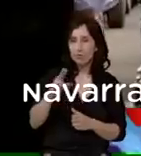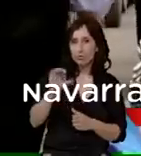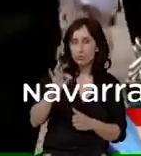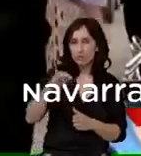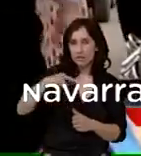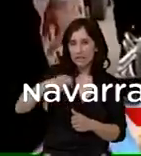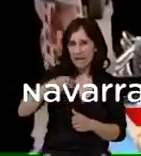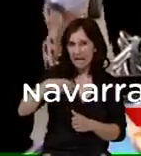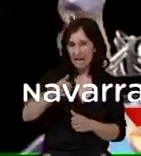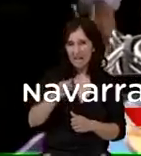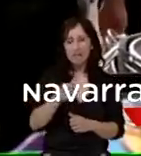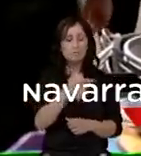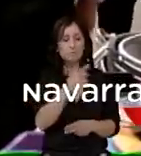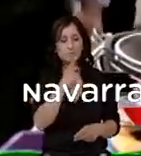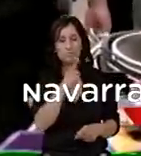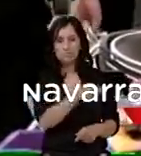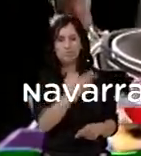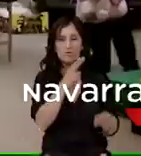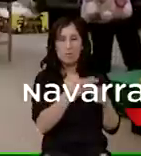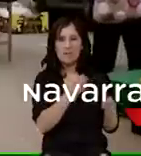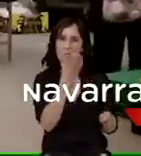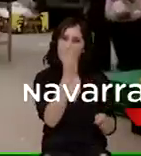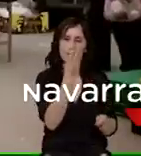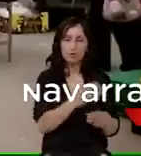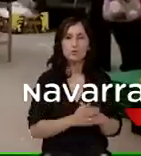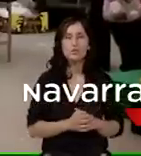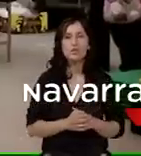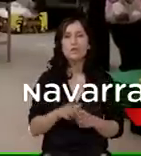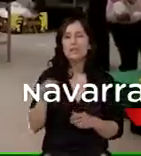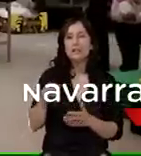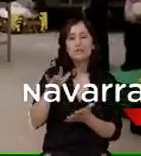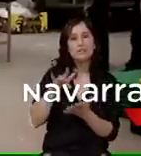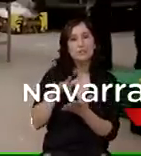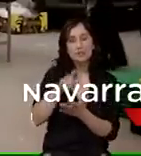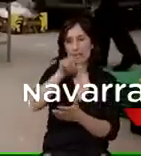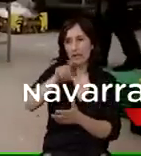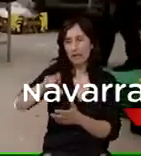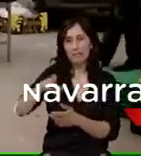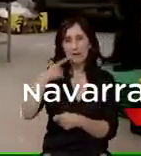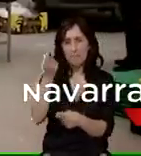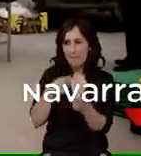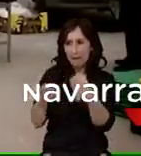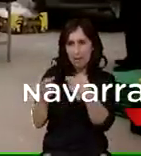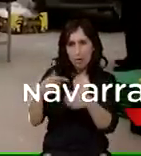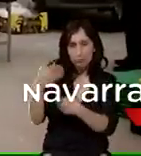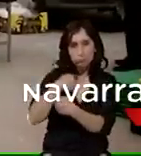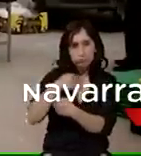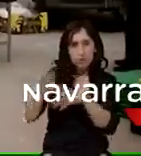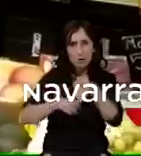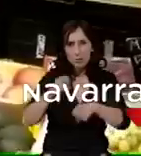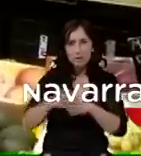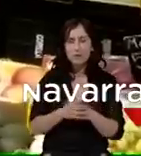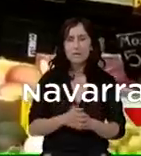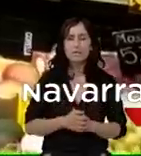es perros, pues porque serán más perretes. Y la gente suele venir al mercadillo, la gente de Cabanillas. Hola, muy buenas. Muy buenas, buenos días.